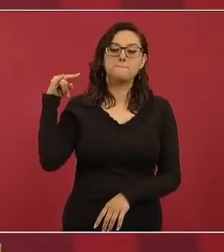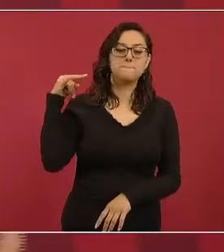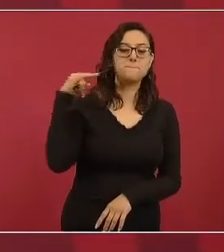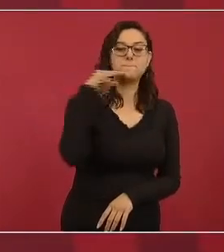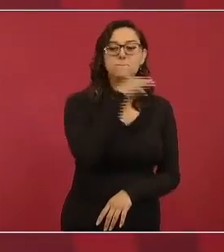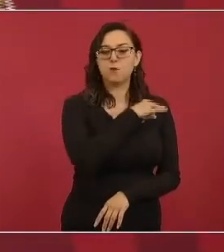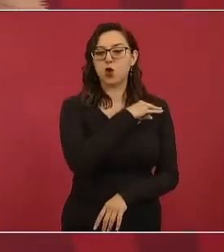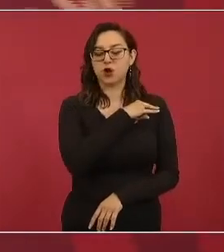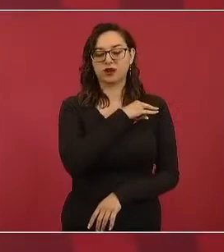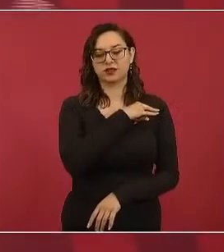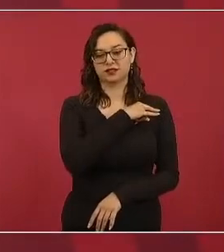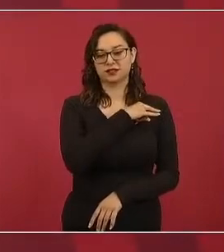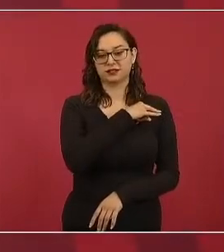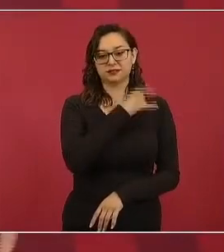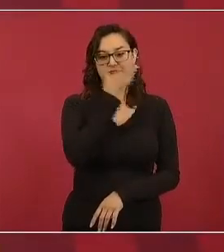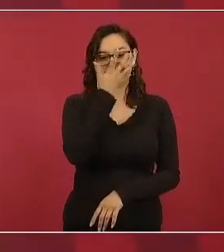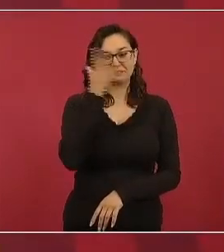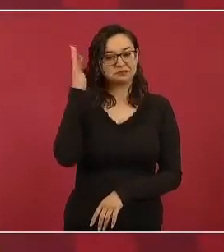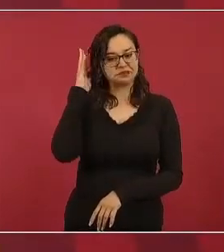la doble moral.